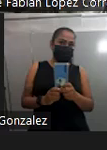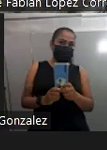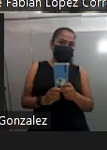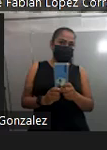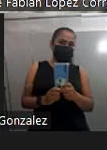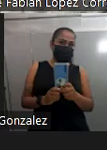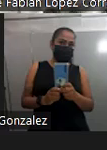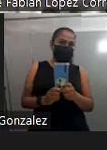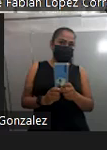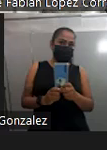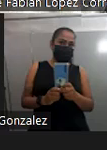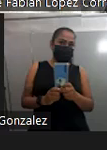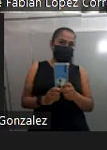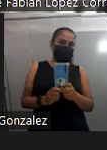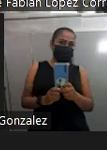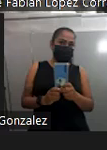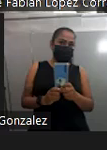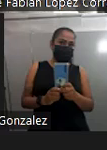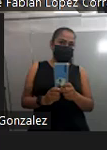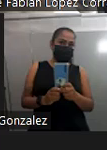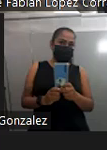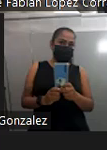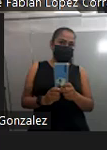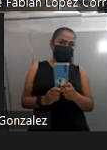pero por fortuna todos están apagados